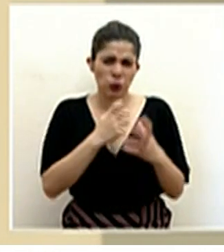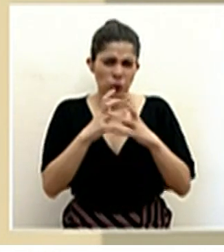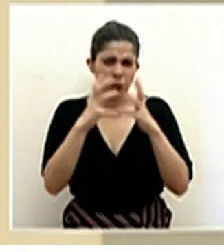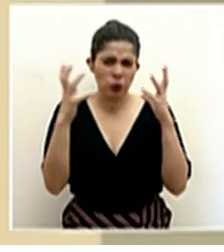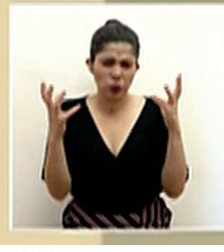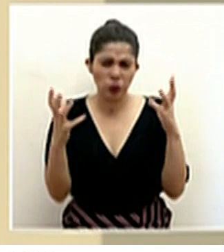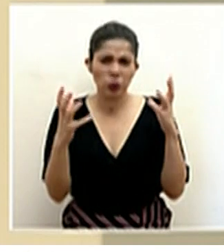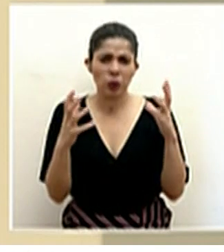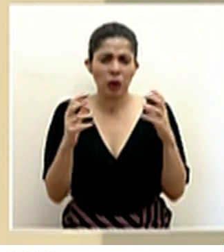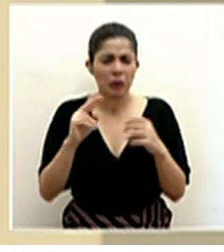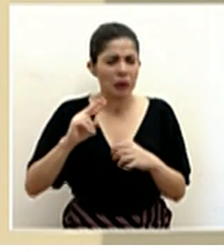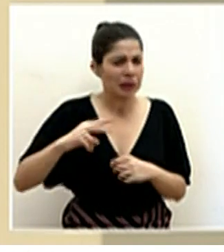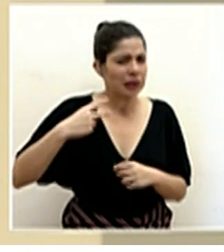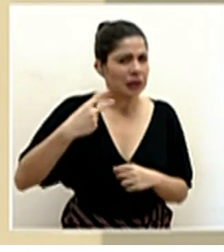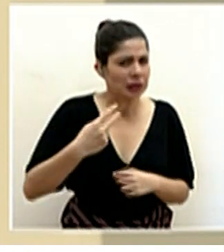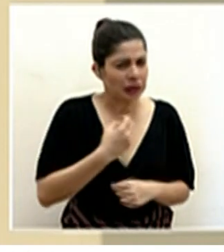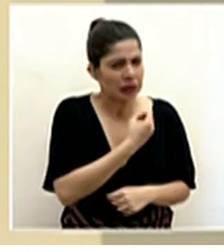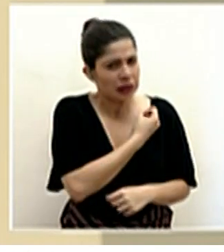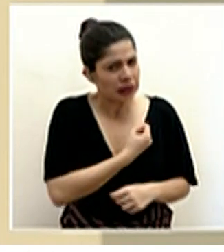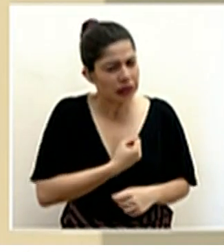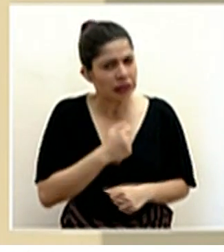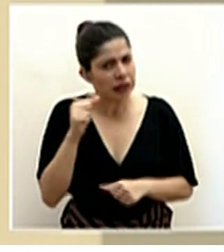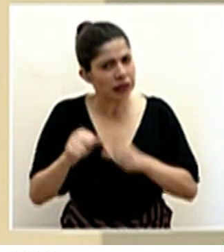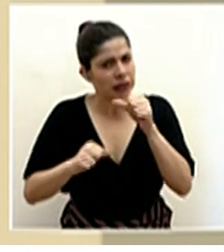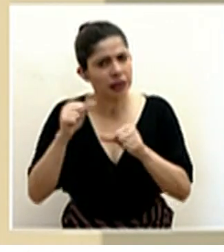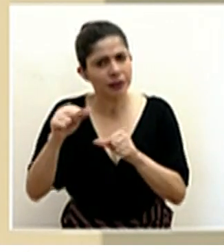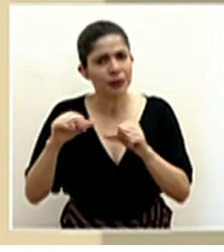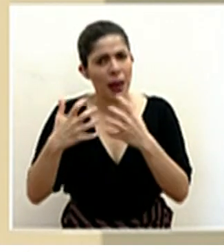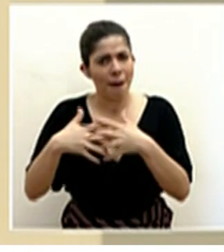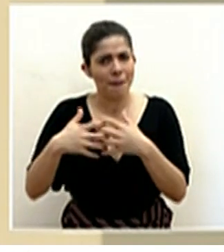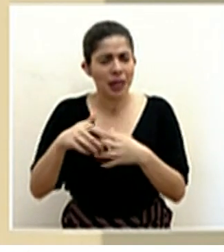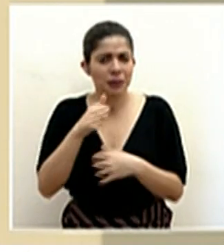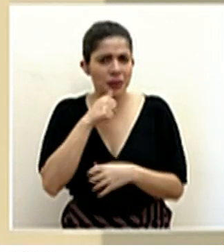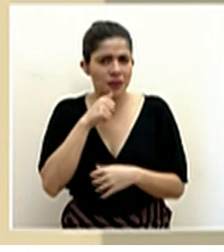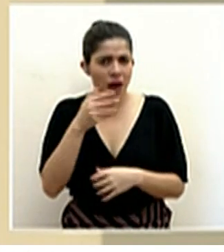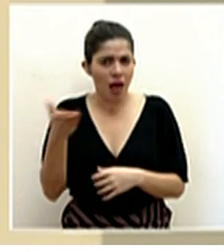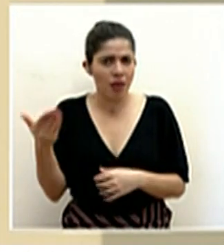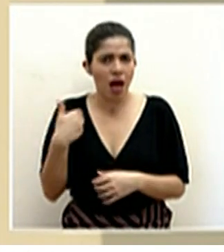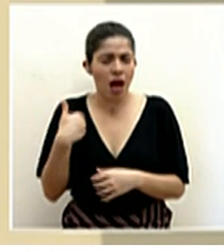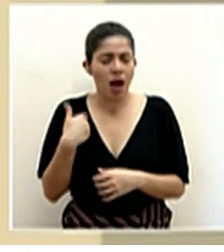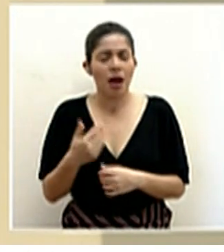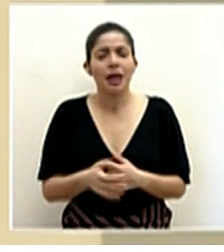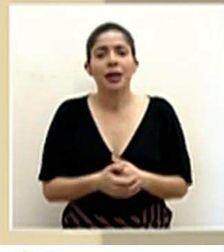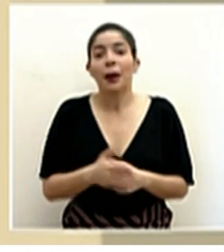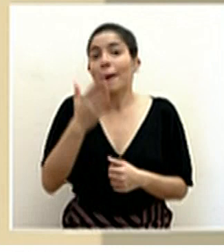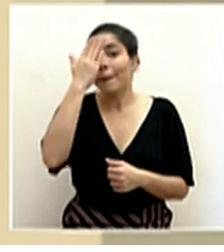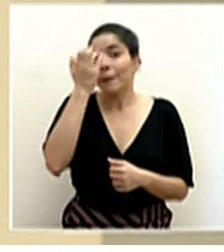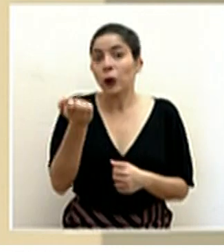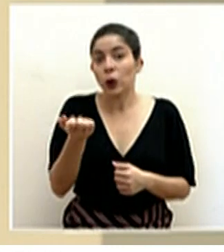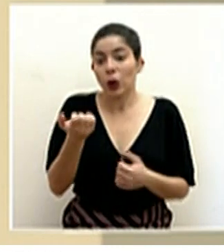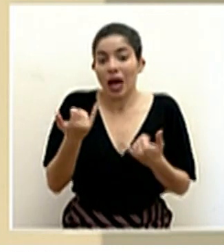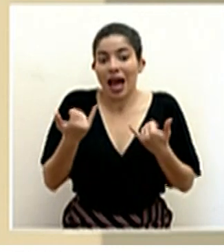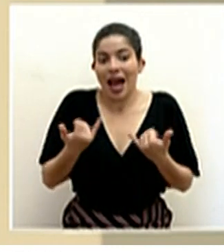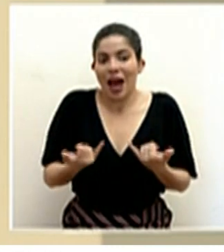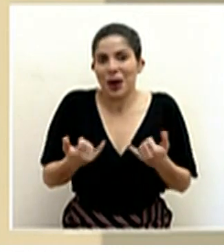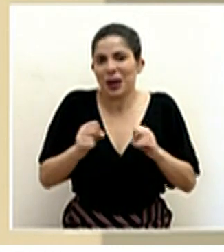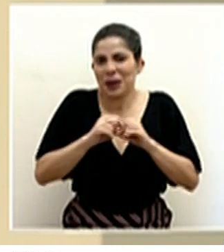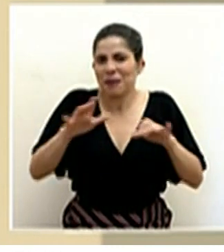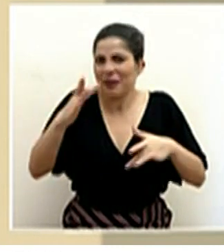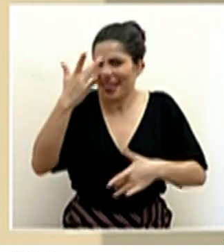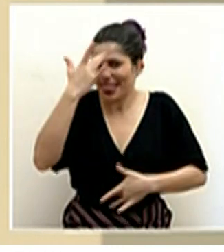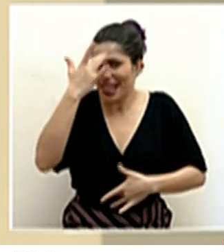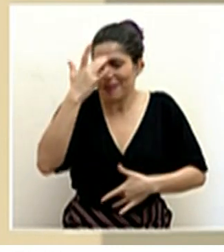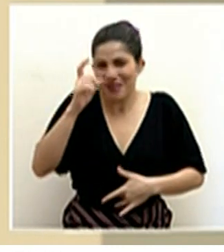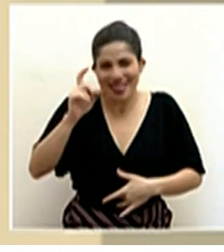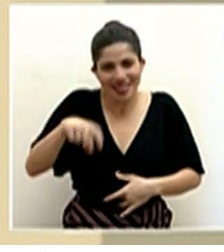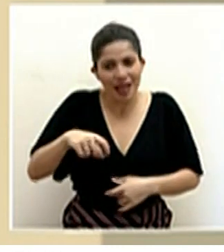o una milla extra que tiene que recorrer el sector empresarial privado, porque estamos en medio de una pandemia y hay